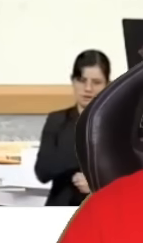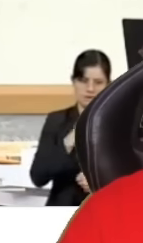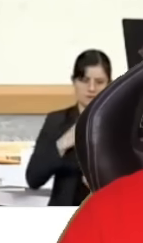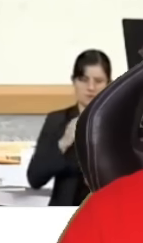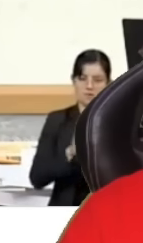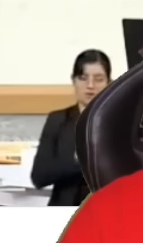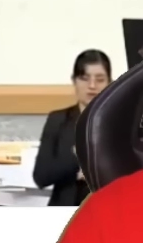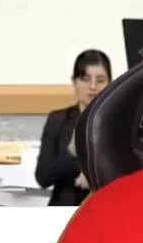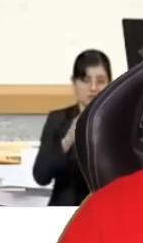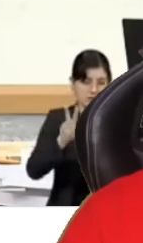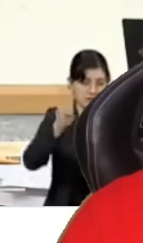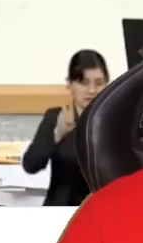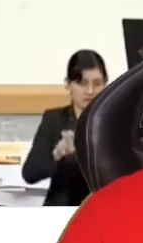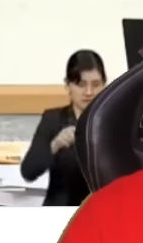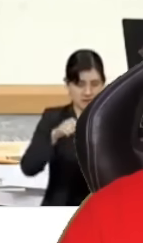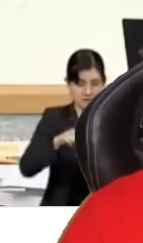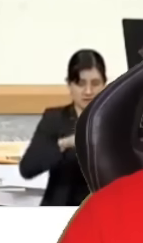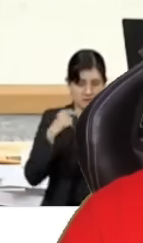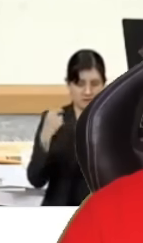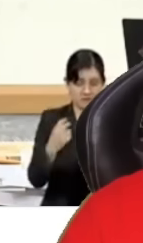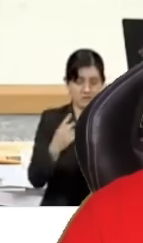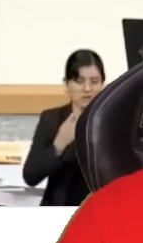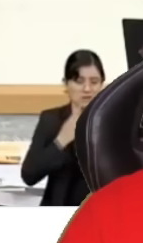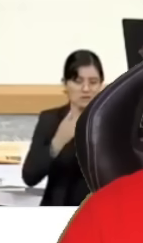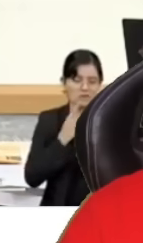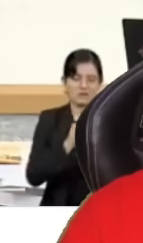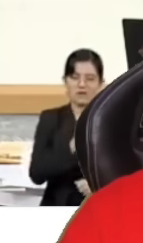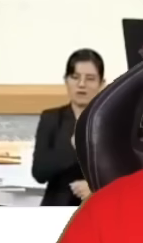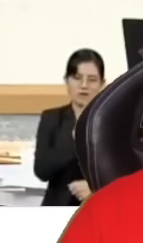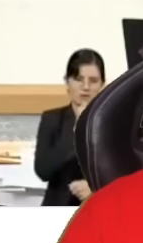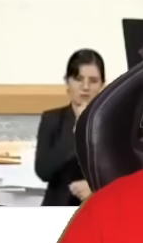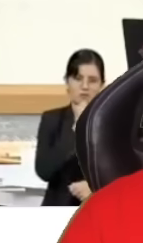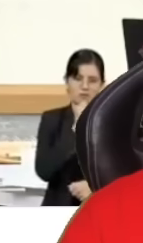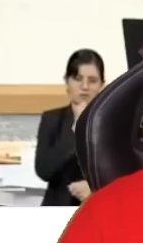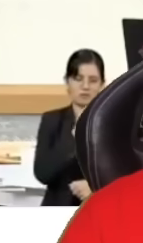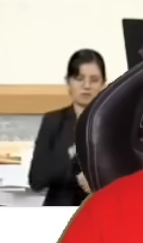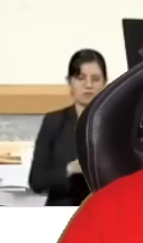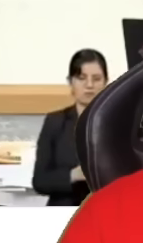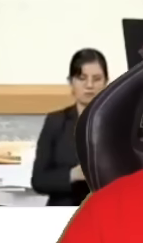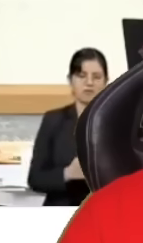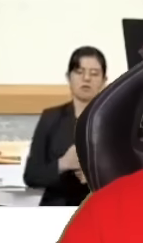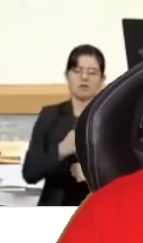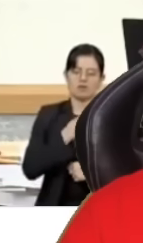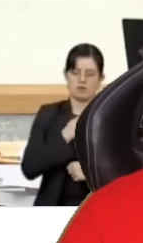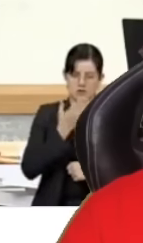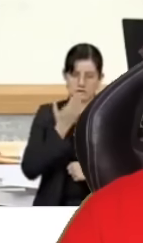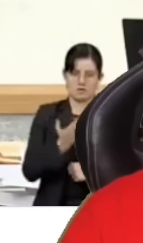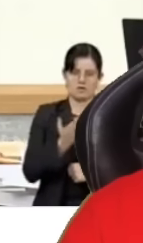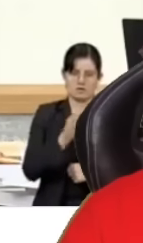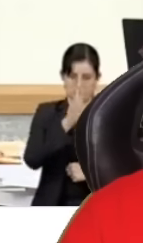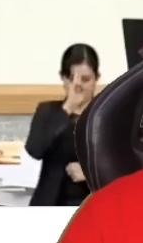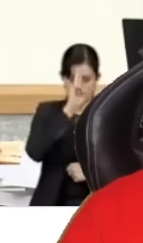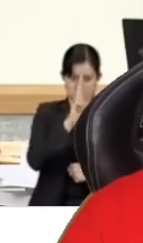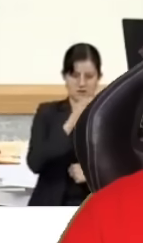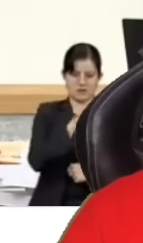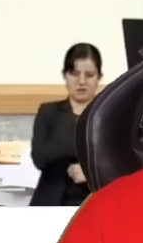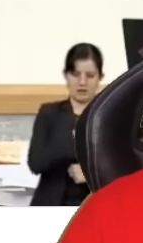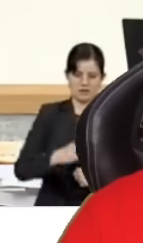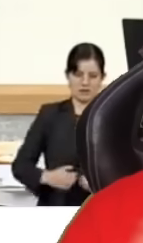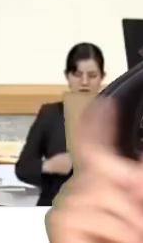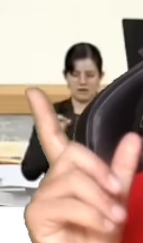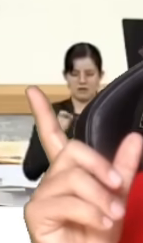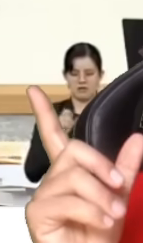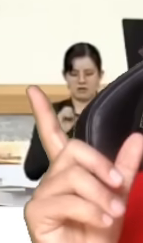discutido en el pleno de los consejeros esta petición yo le pido respetuosamente a la candidata sochil